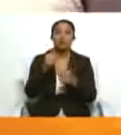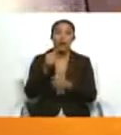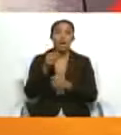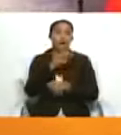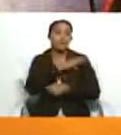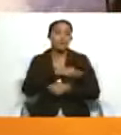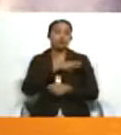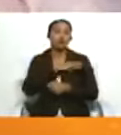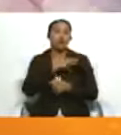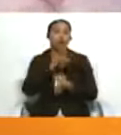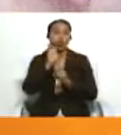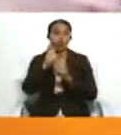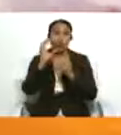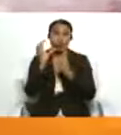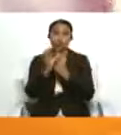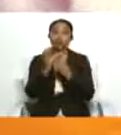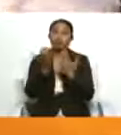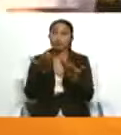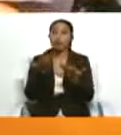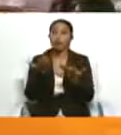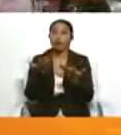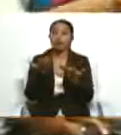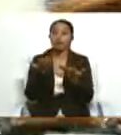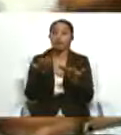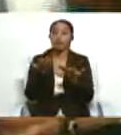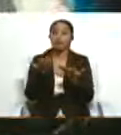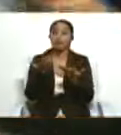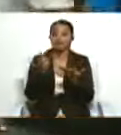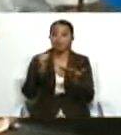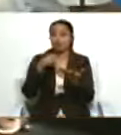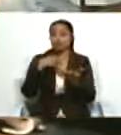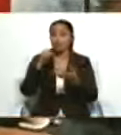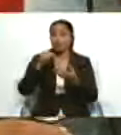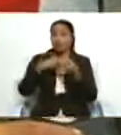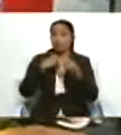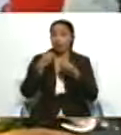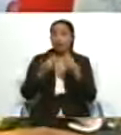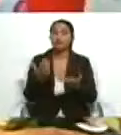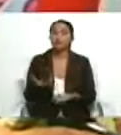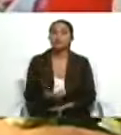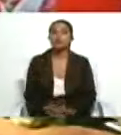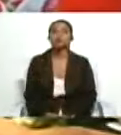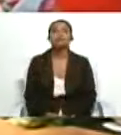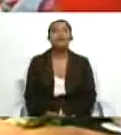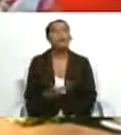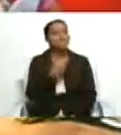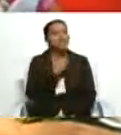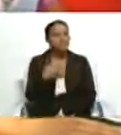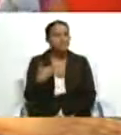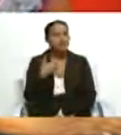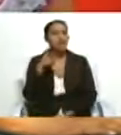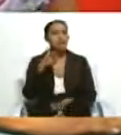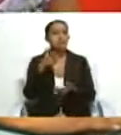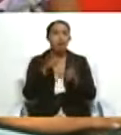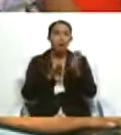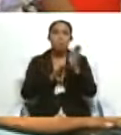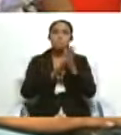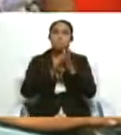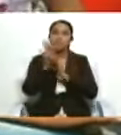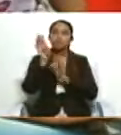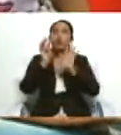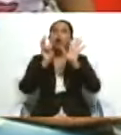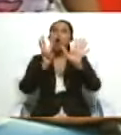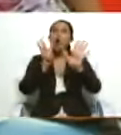cultura, que es lo que tenemos que hacer, ¿verdad? El presidente ha impulsado 8 vértices con esta gran misión, una de